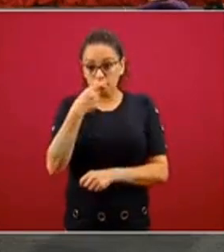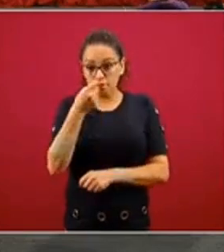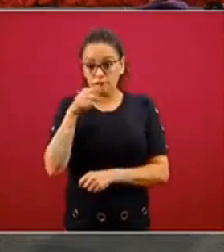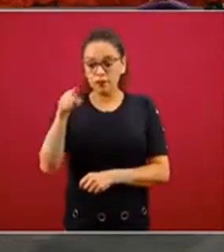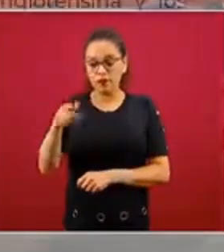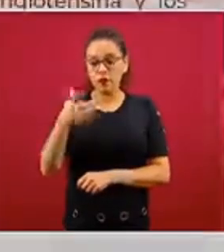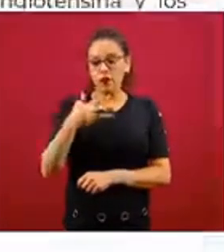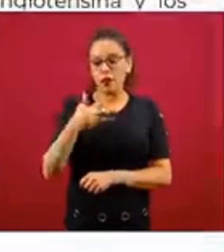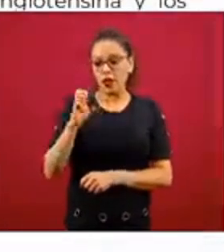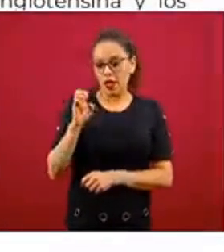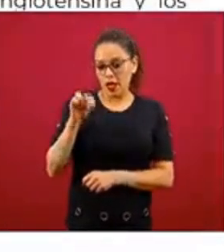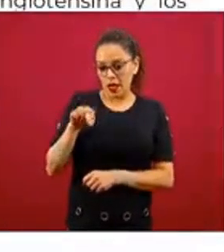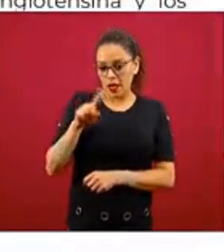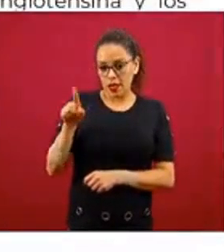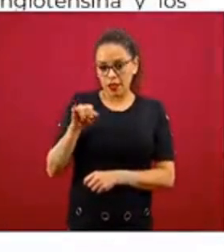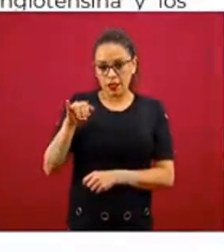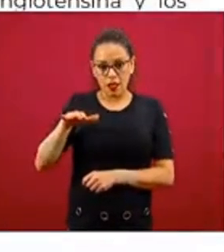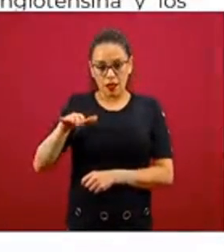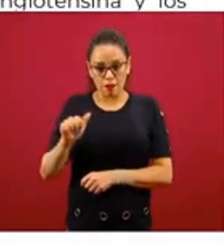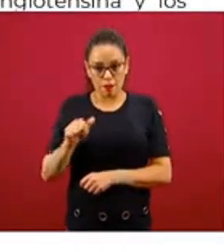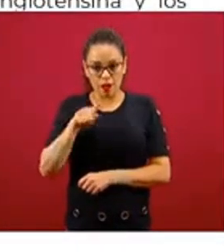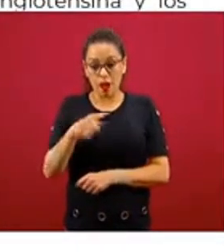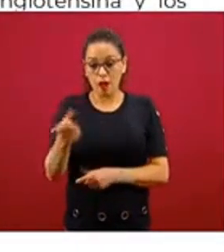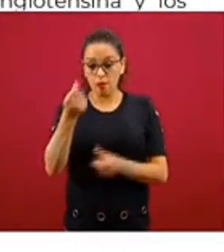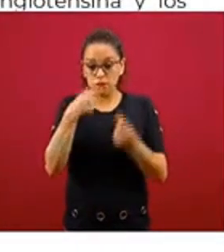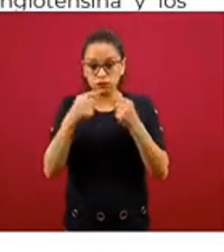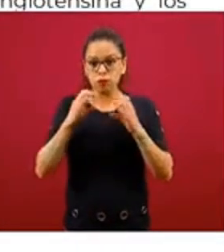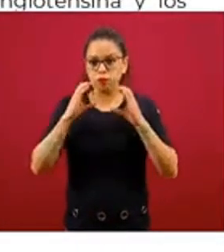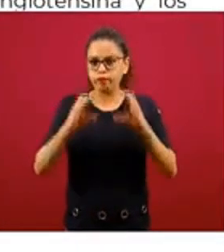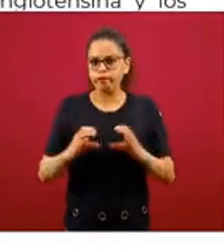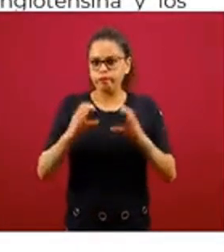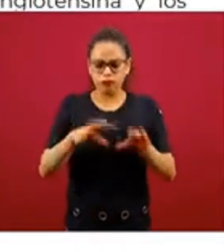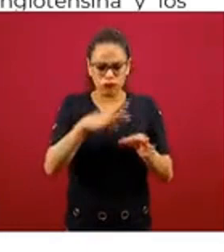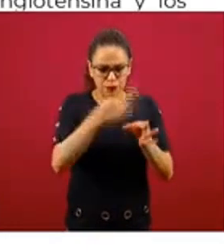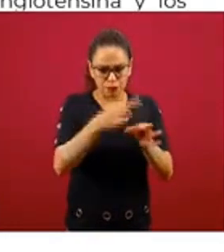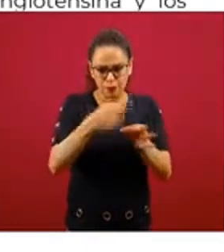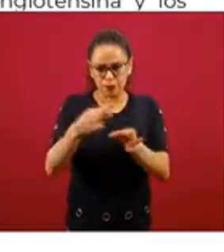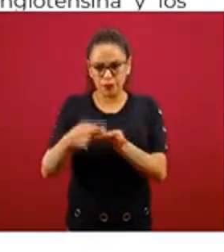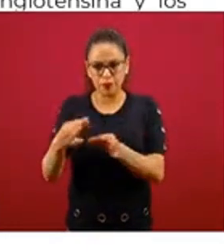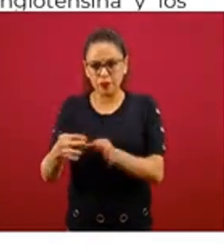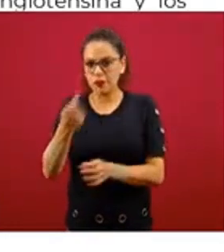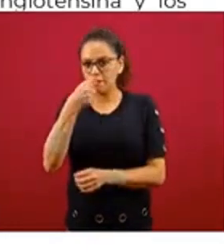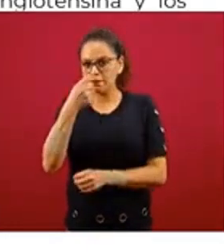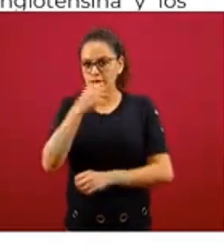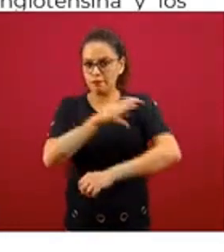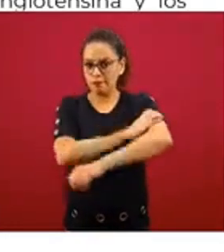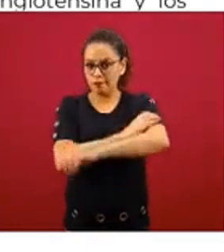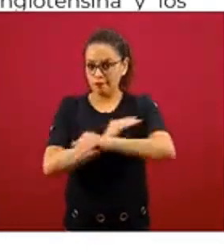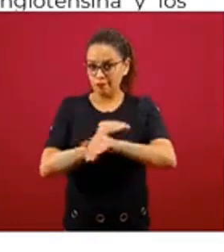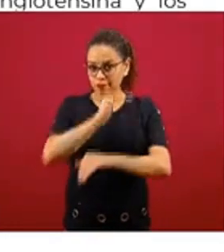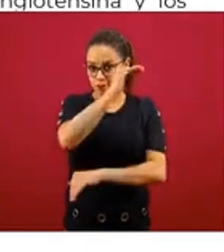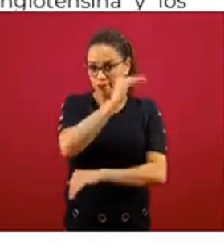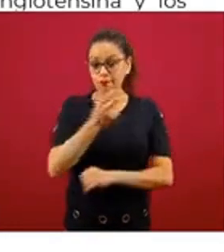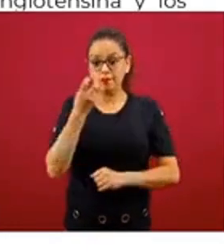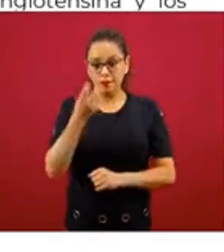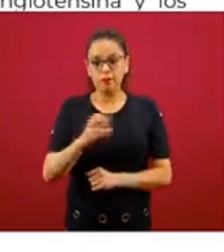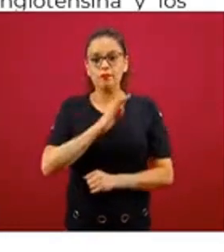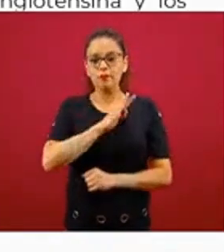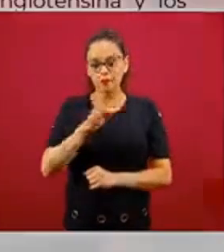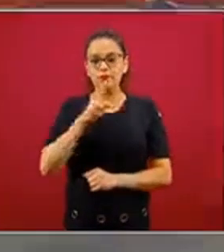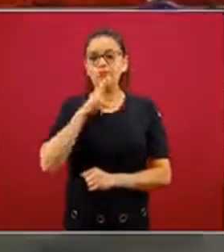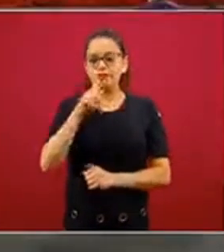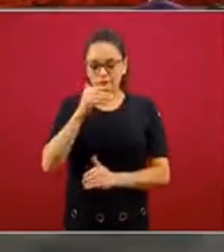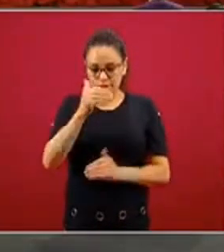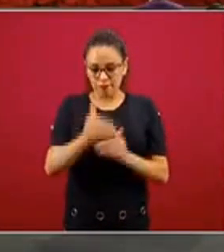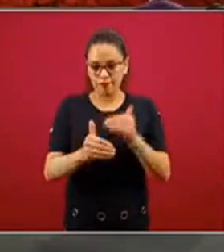El paciente hipertenso que se controla bien la presión arterial es algo que sustenta una mejor evolución. La siguiente,